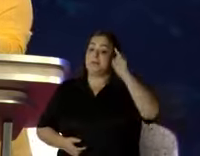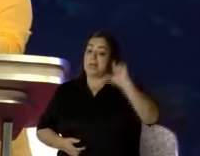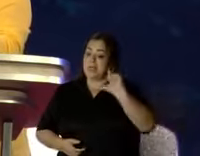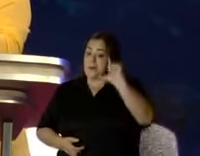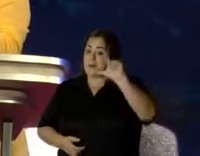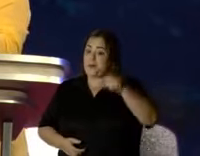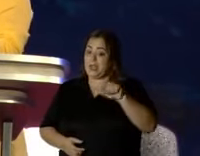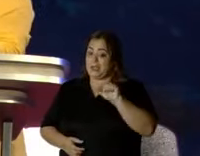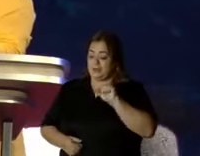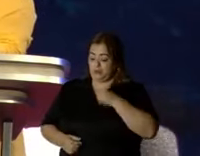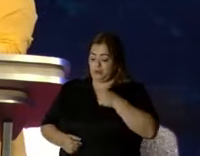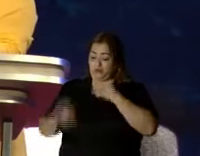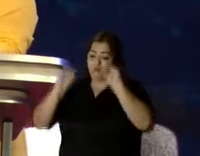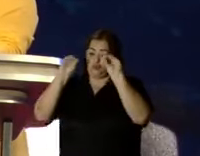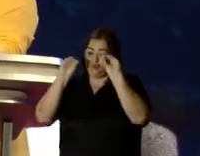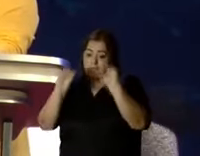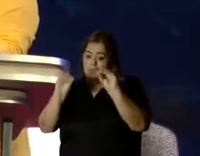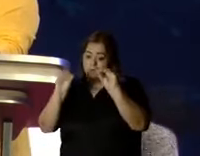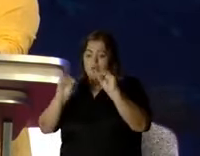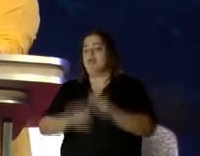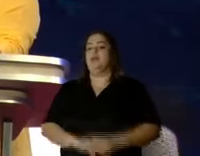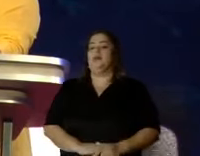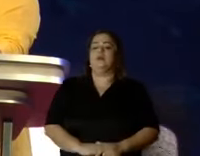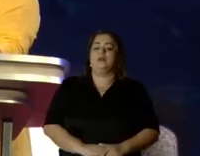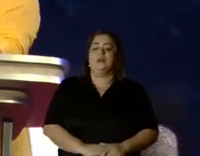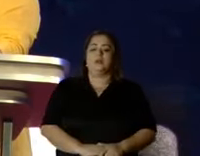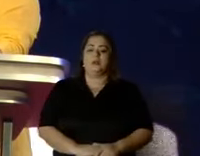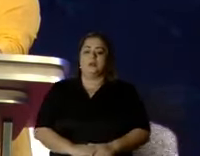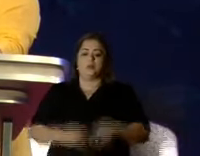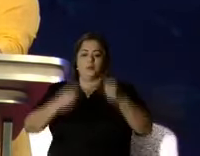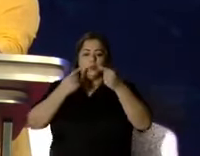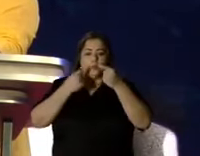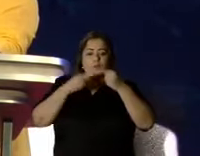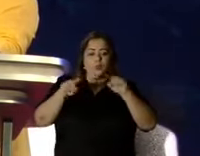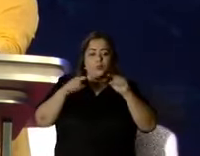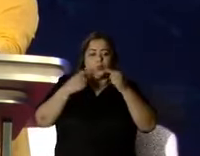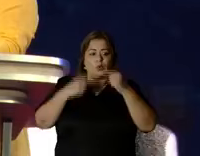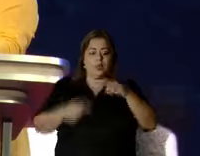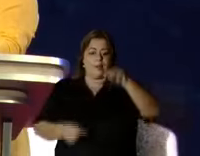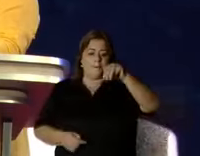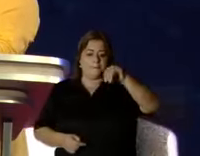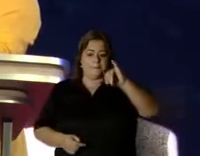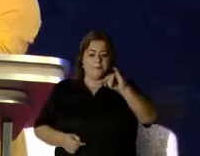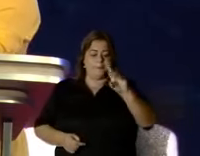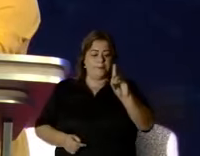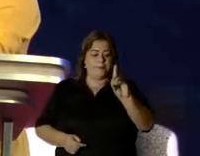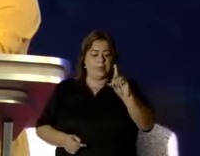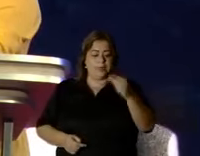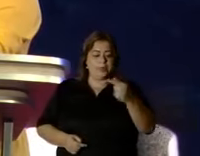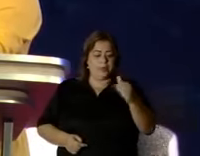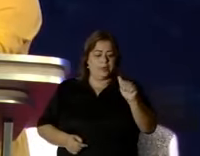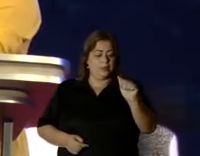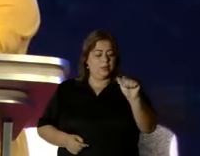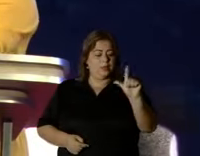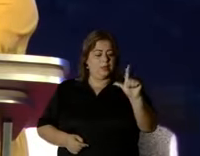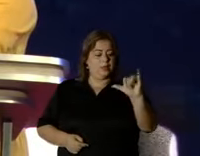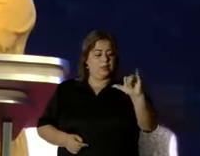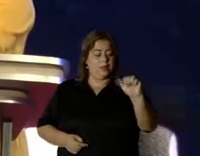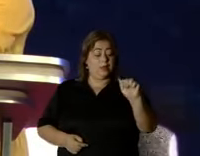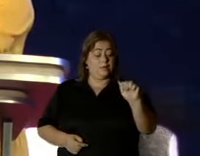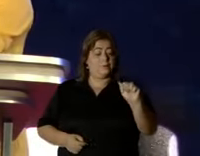Y también aquí adelantaron una notita de cumpleaños para la hermana Migdalia Torres. Felicidades en su